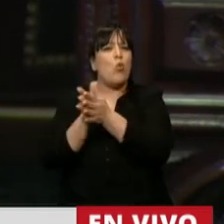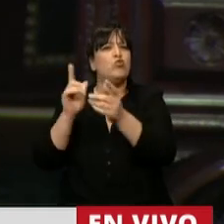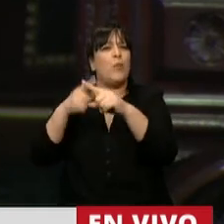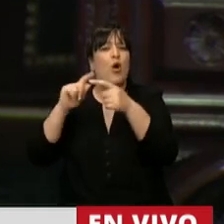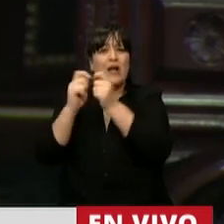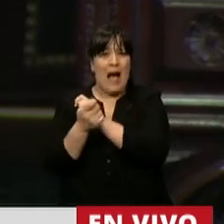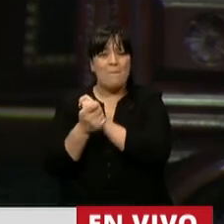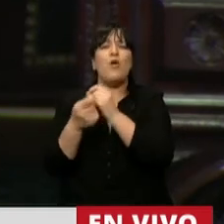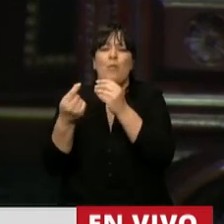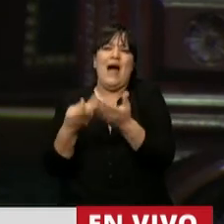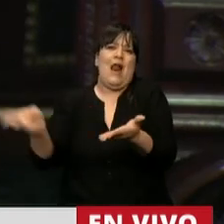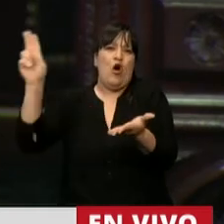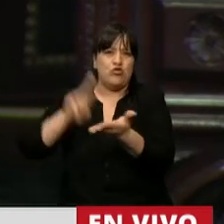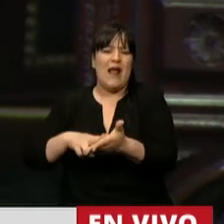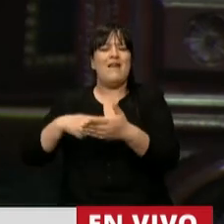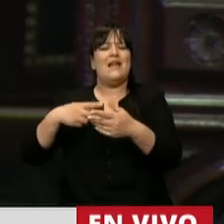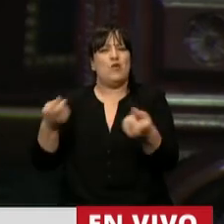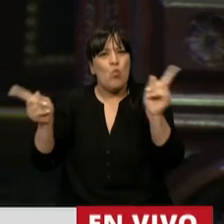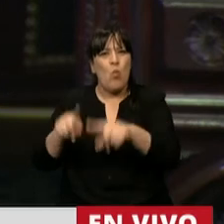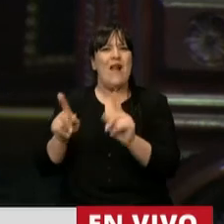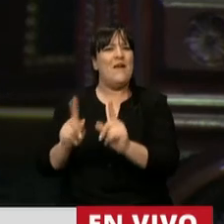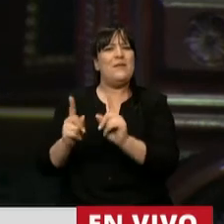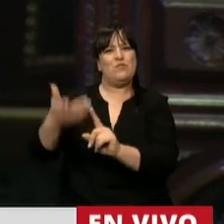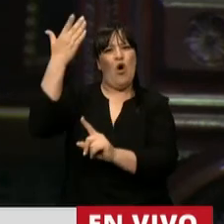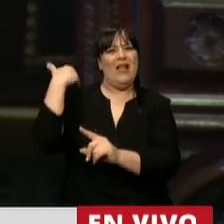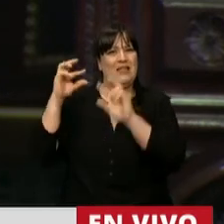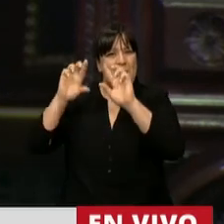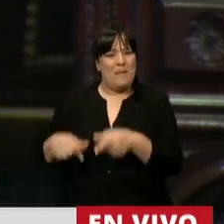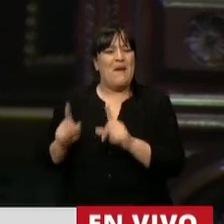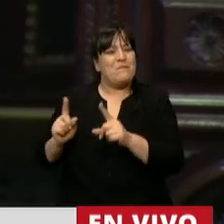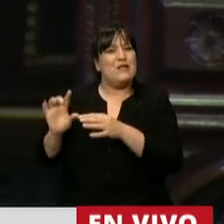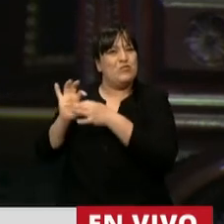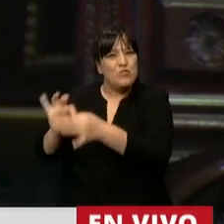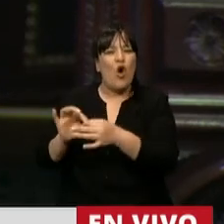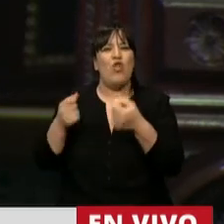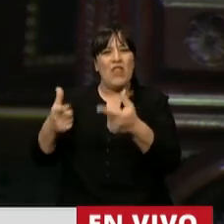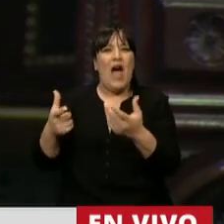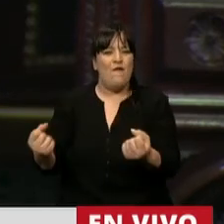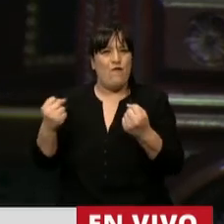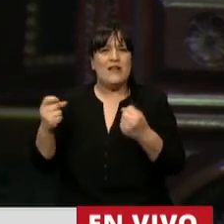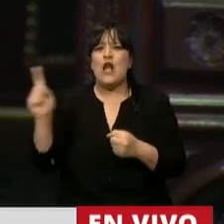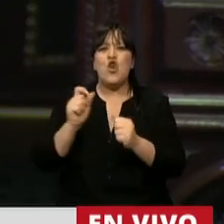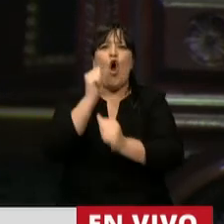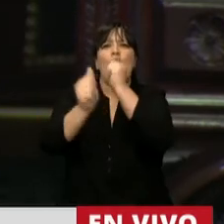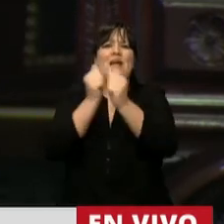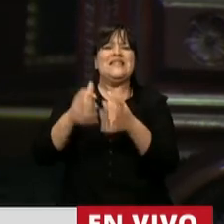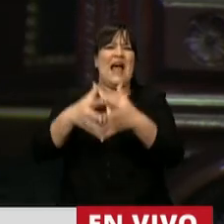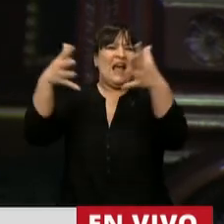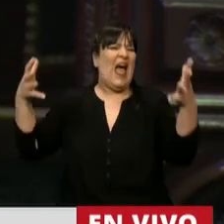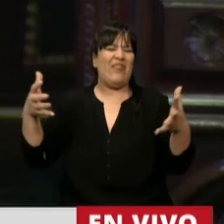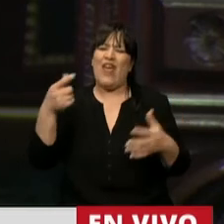que volvamos a trabajar esta agenda, para que realmente le demos todo el potencial, pero no a las grandes empresas,